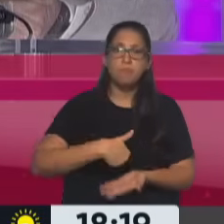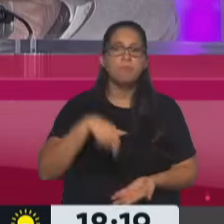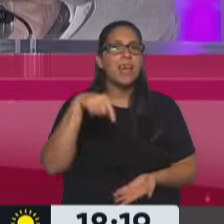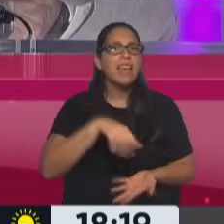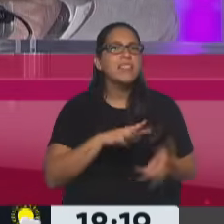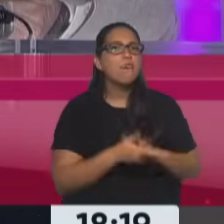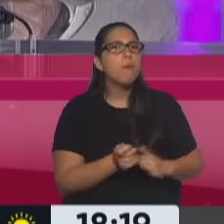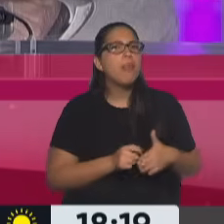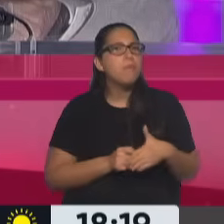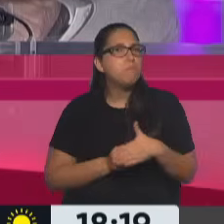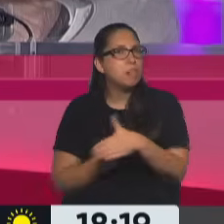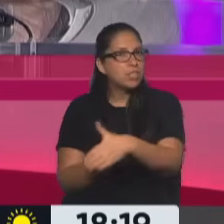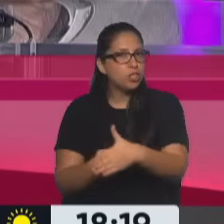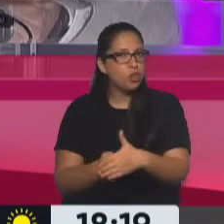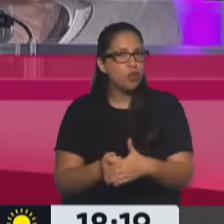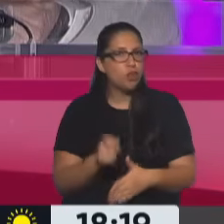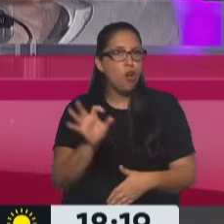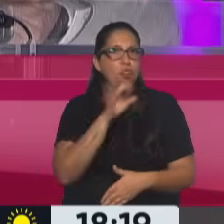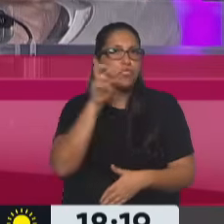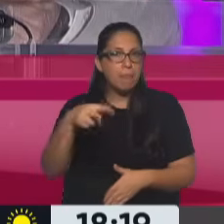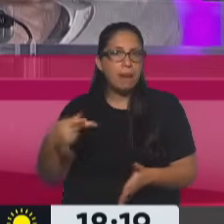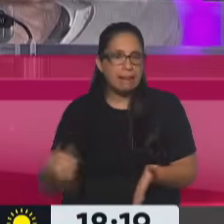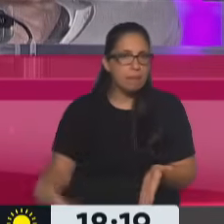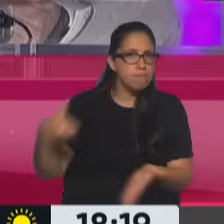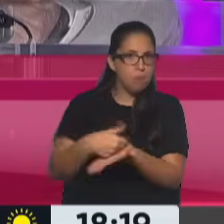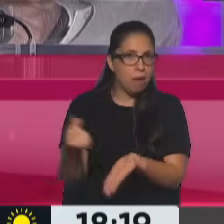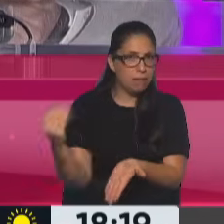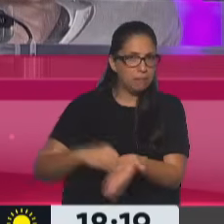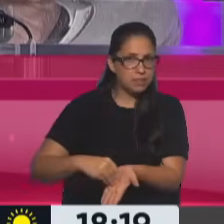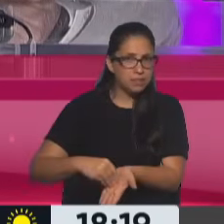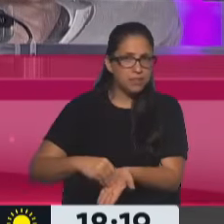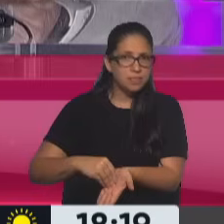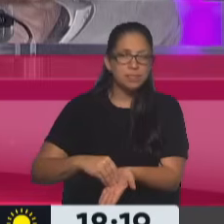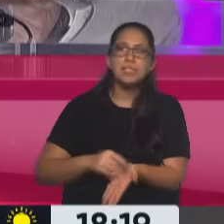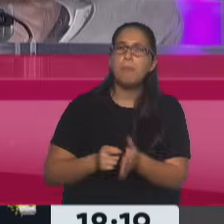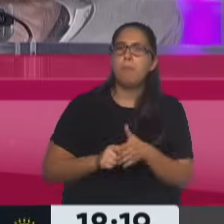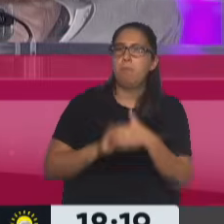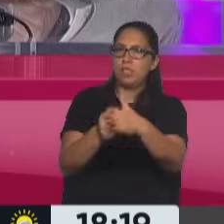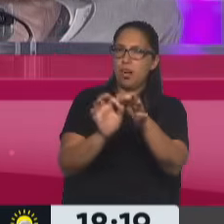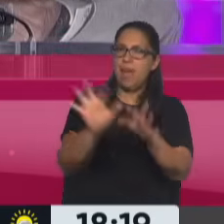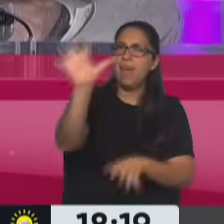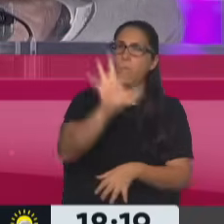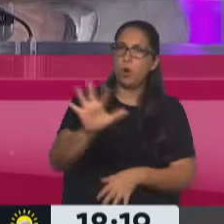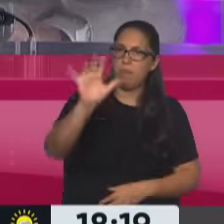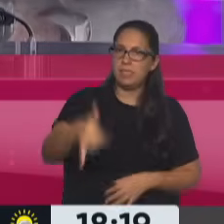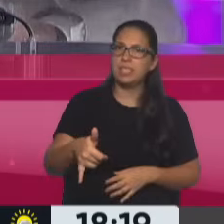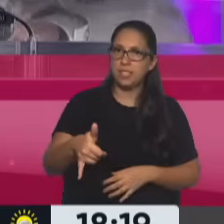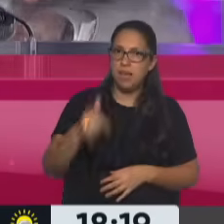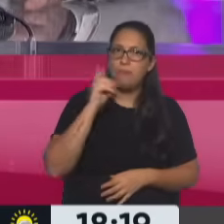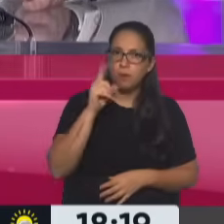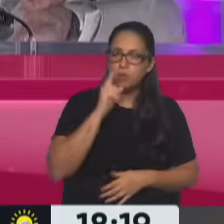de presionarlo a la OTAN para que lleguen a eso? ¿Es una presión a Europa? Sí, ciertamente.